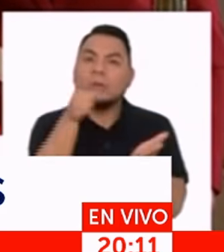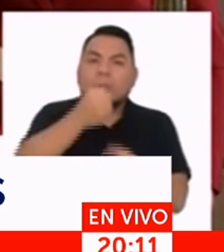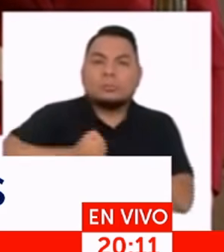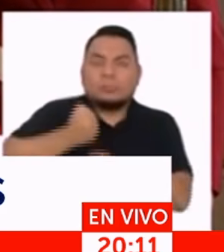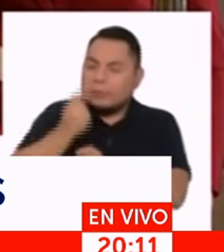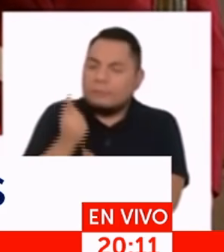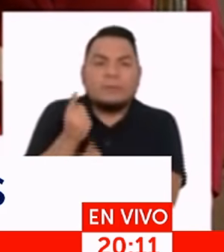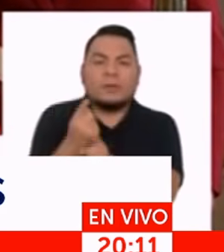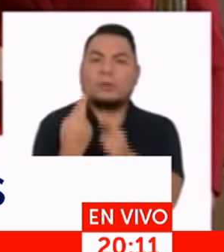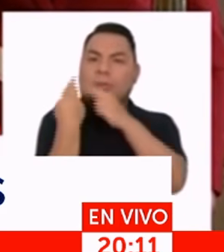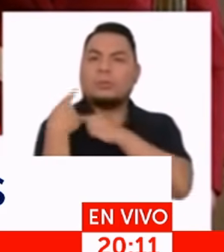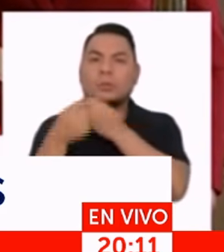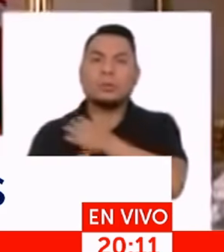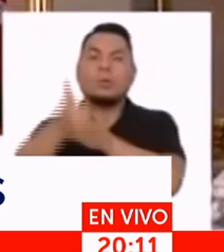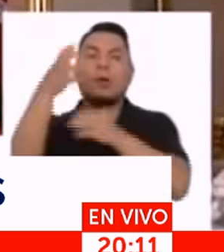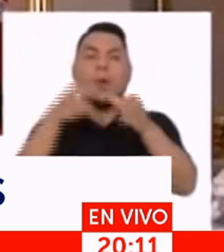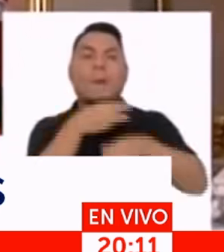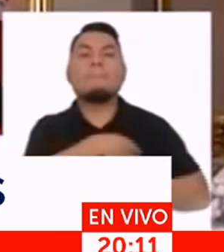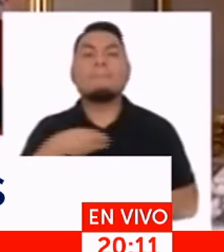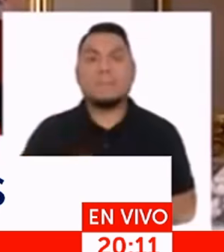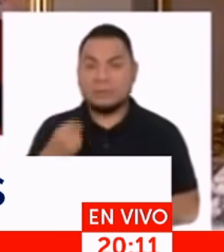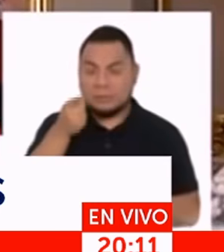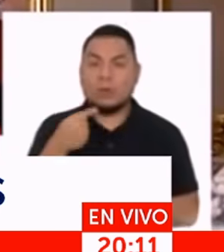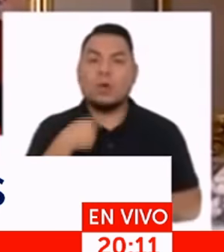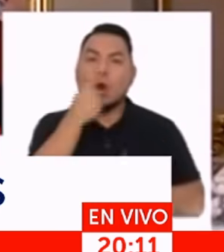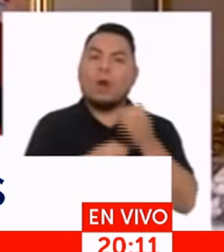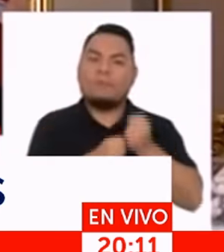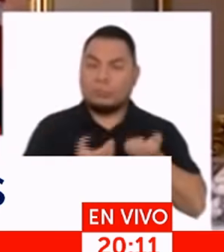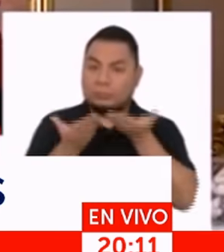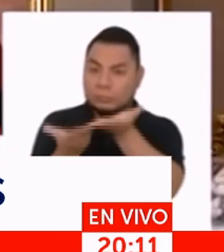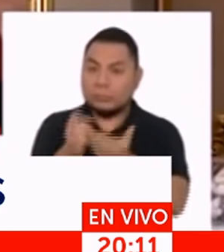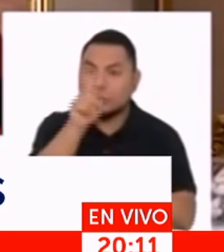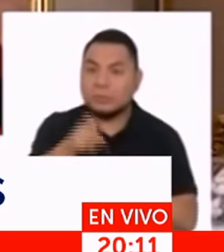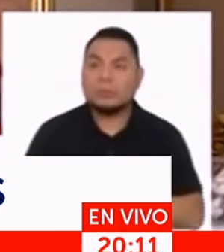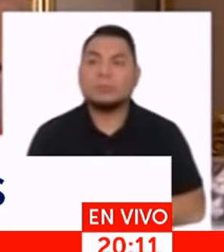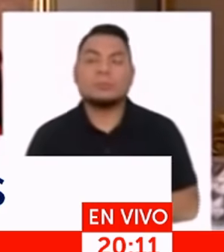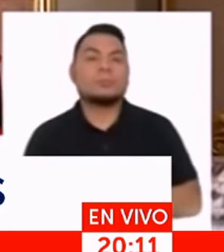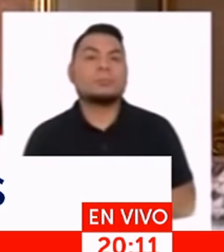desempeñar leal y fielmente el cargo de presidenta del Consejo de Ministros que os confío.